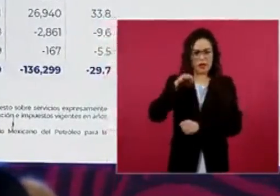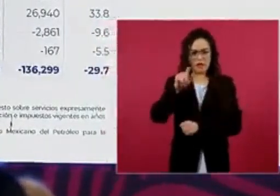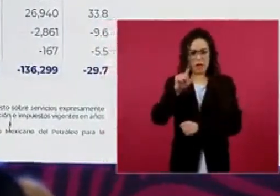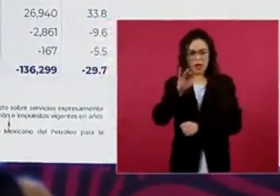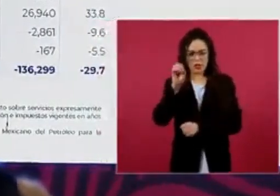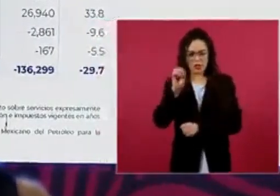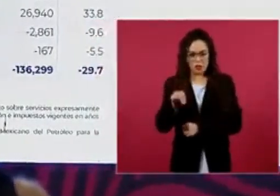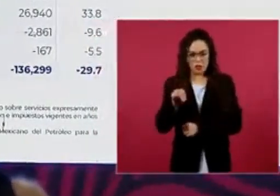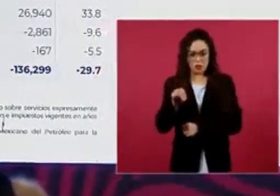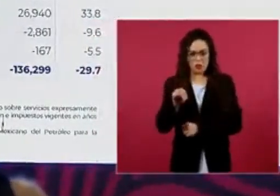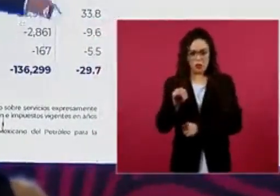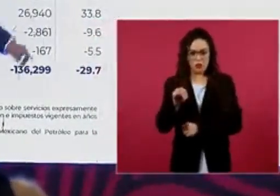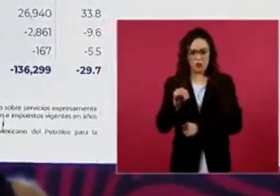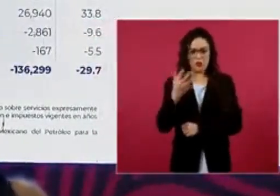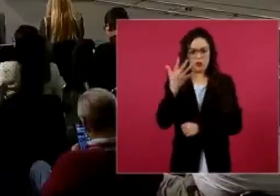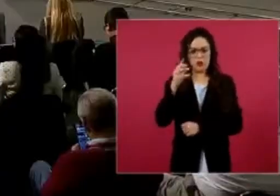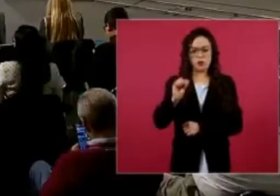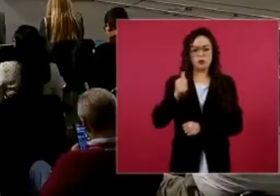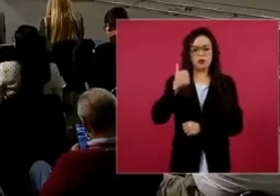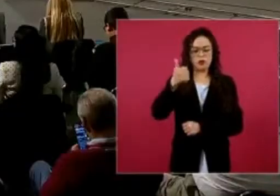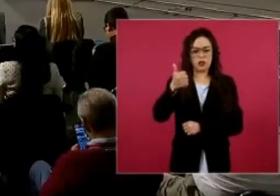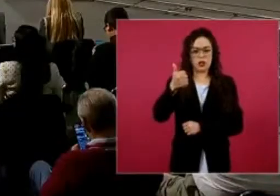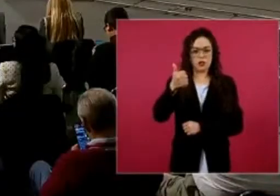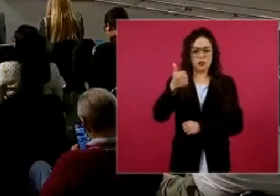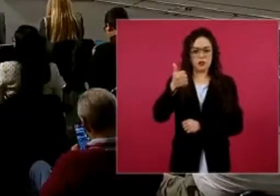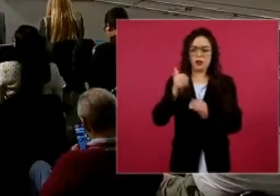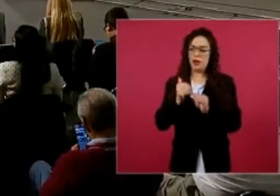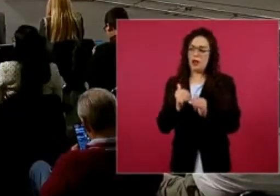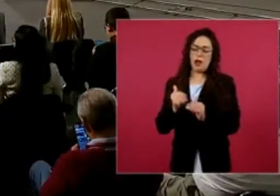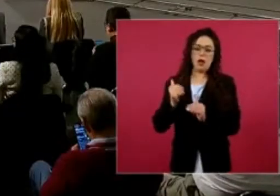son 5.6 de incremento.